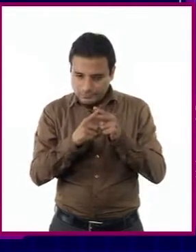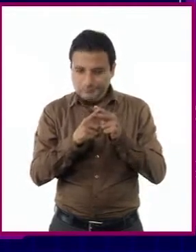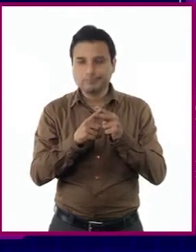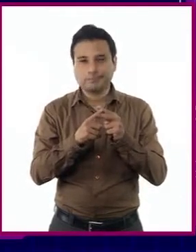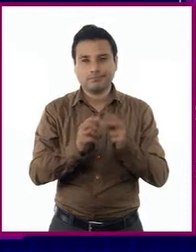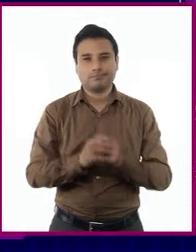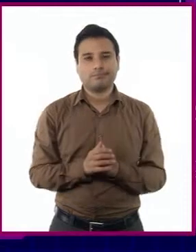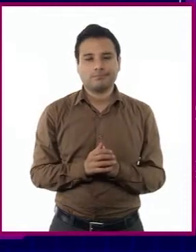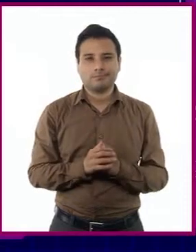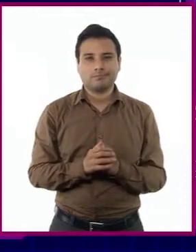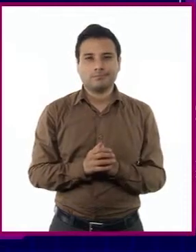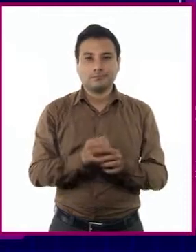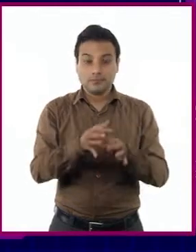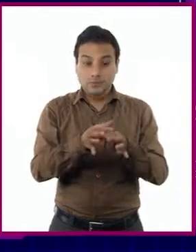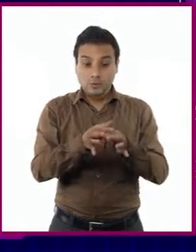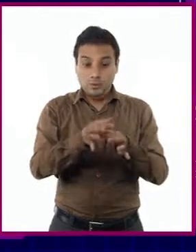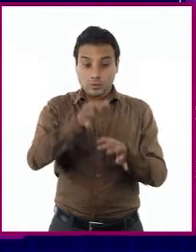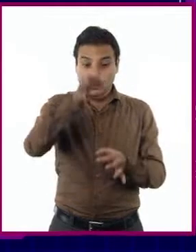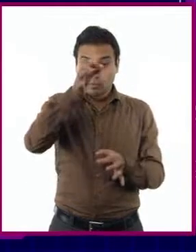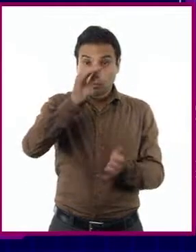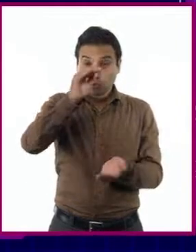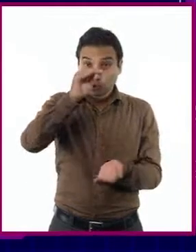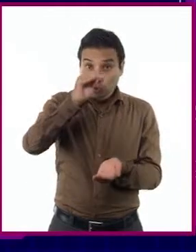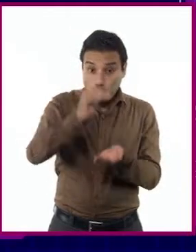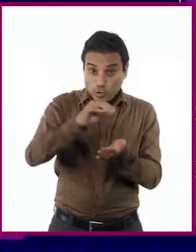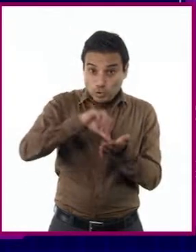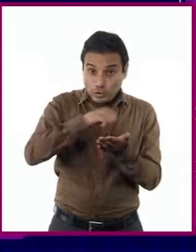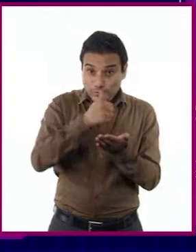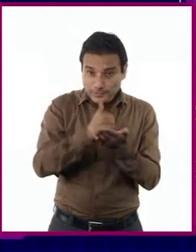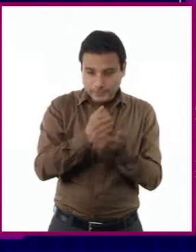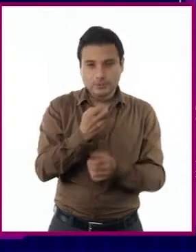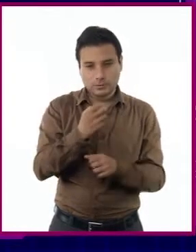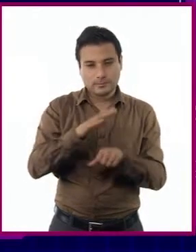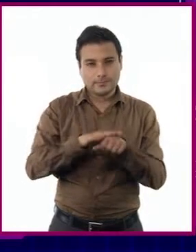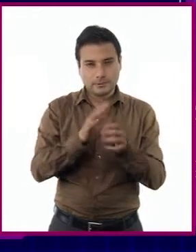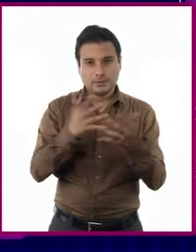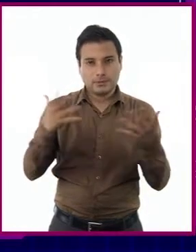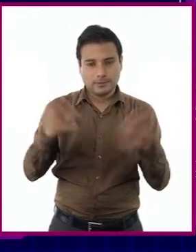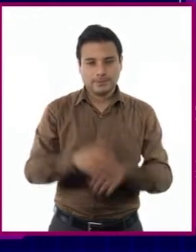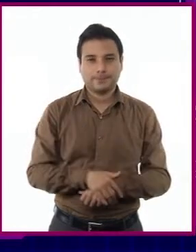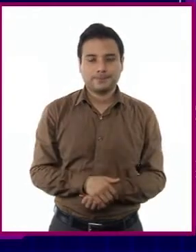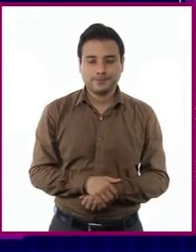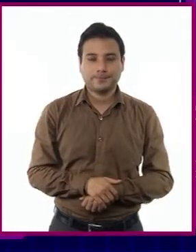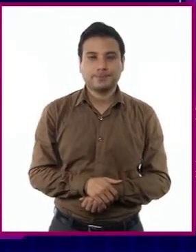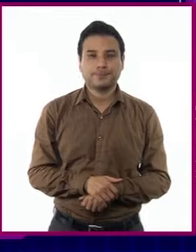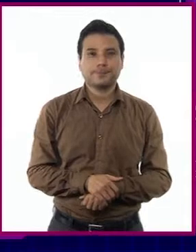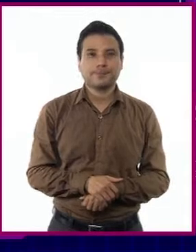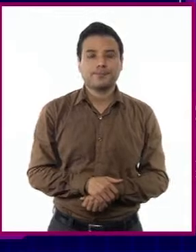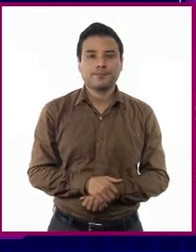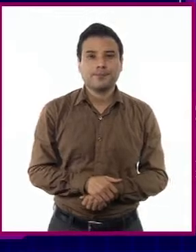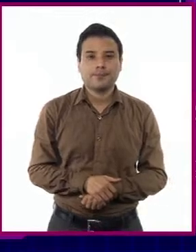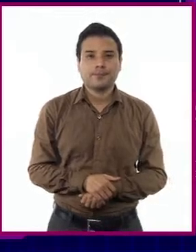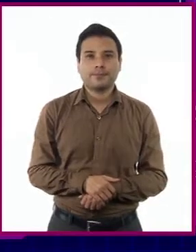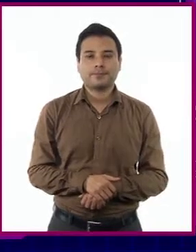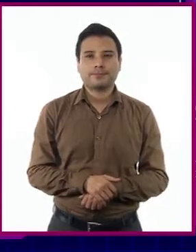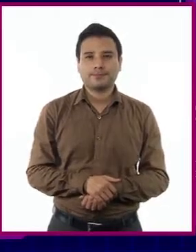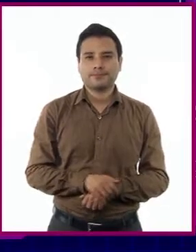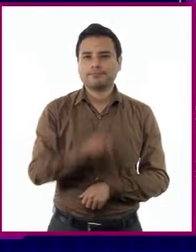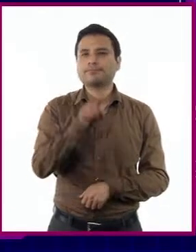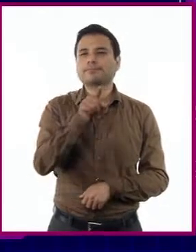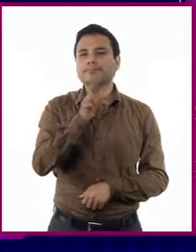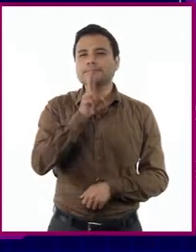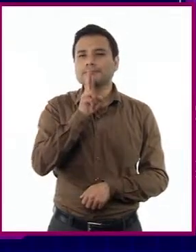más bajo ocupa mayor espacio anoten en su cuaderno la opción que consideren